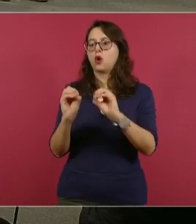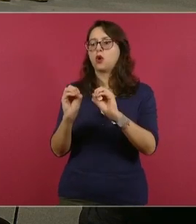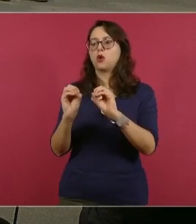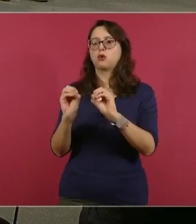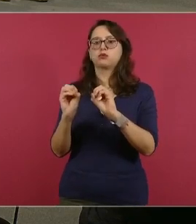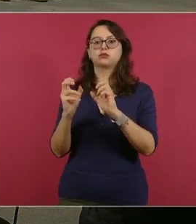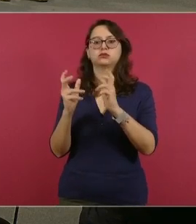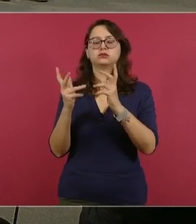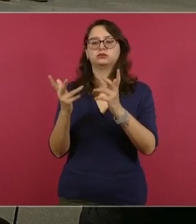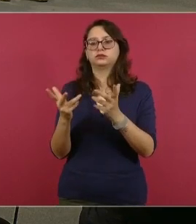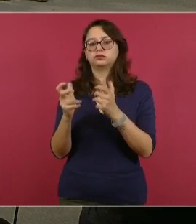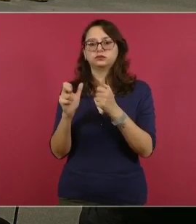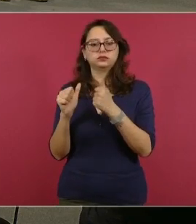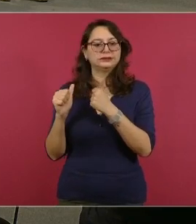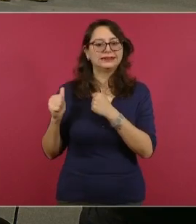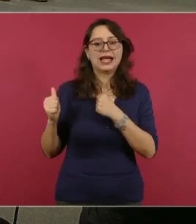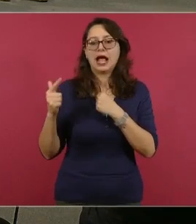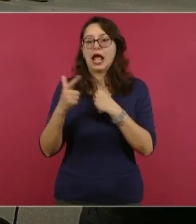se les